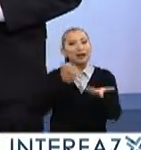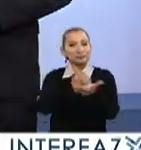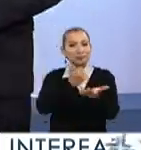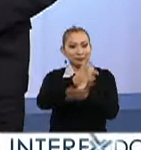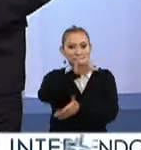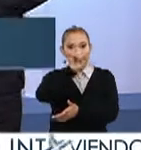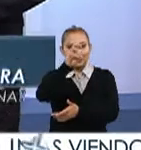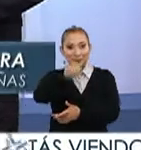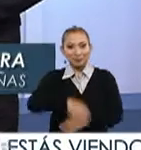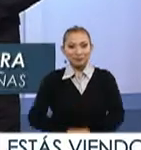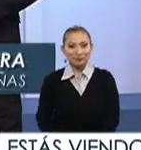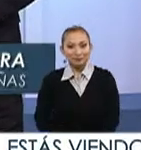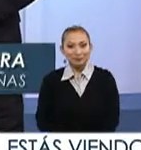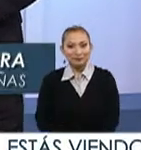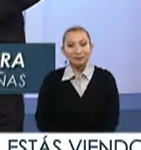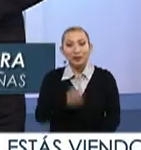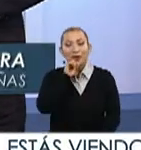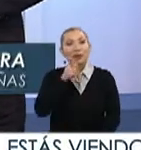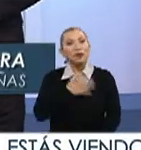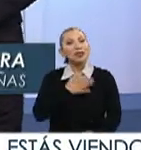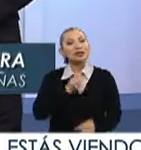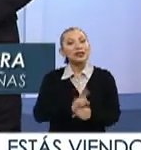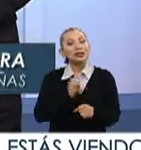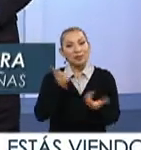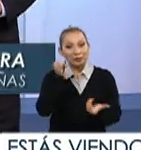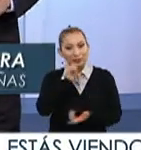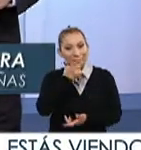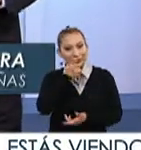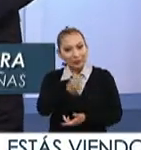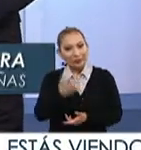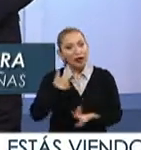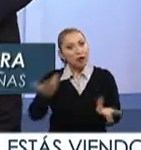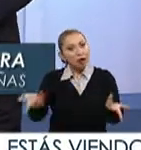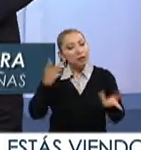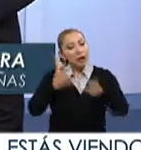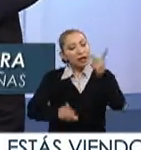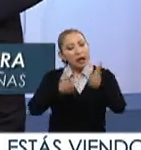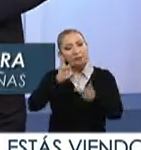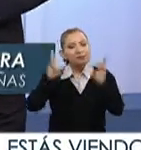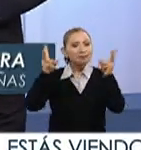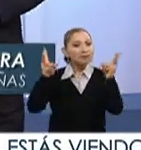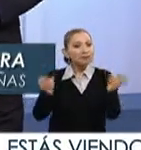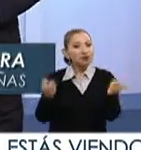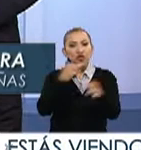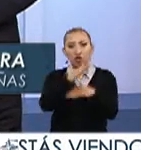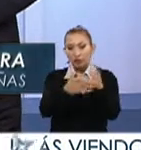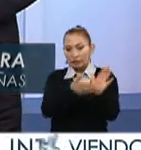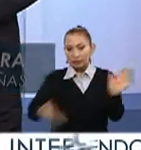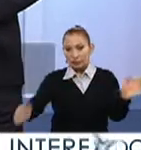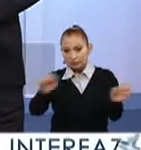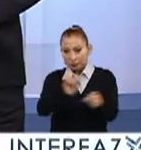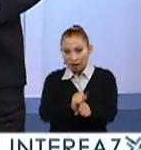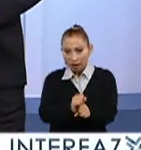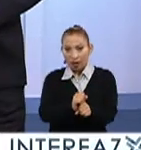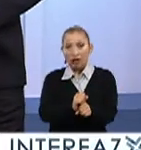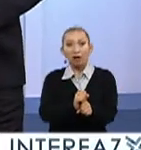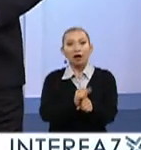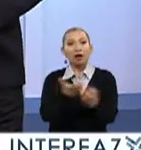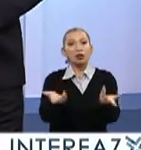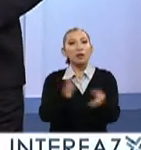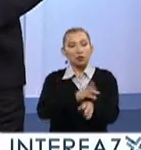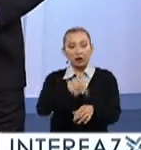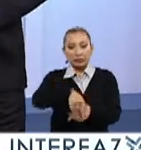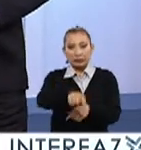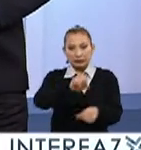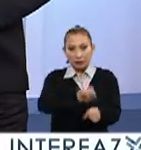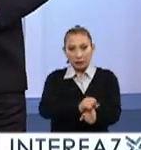encuentra en lengua de señas. Así es, Omar, muy buenos días y como bien lo dices, vamos a estar platicando toda esta semana, pues porque